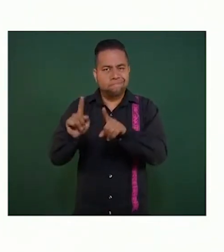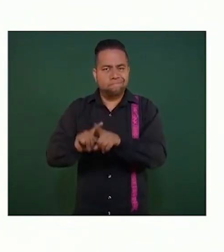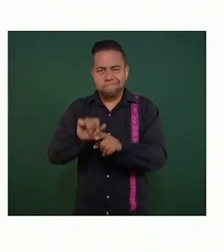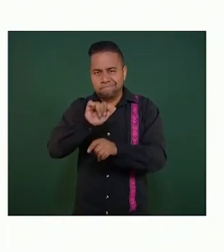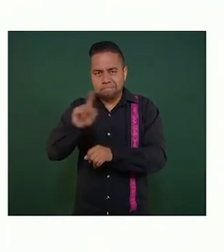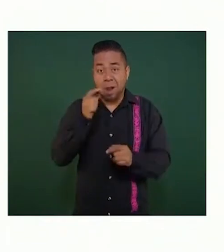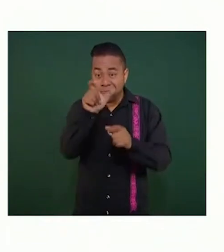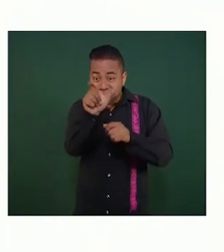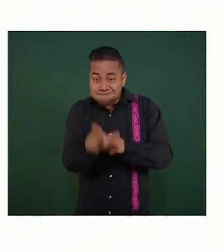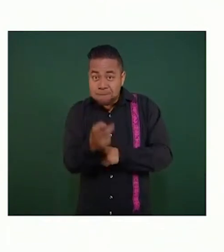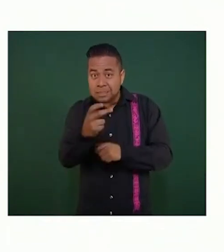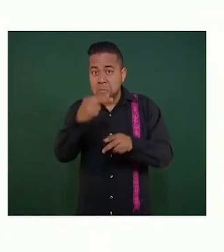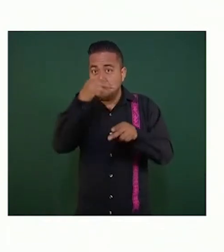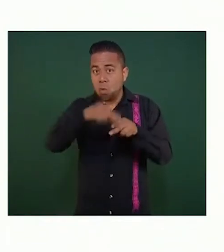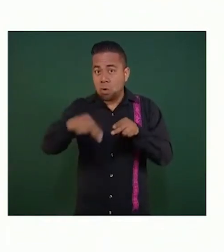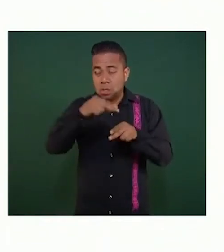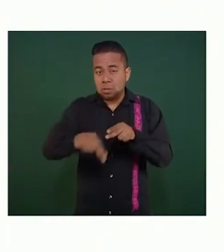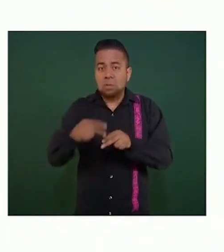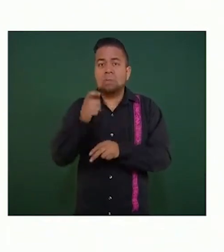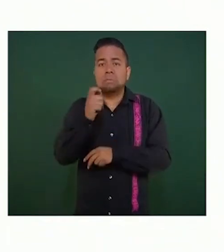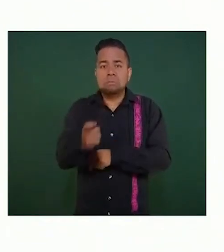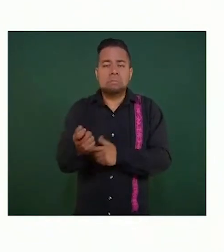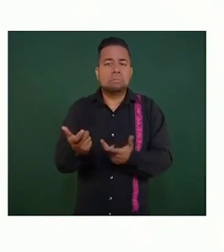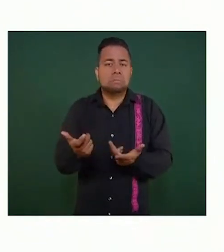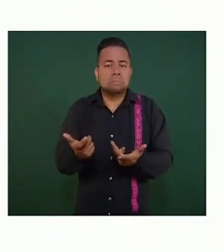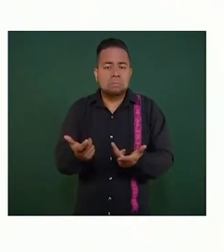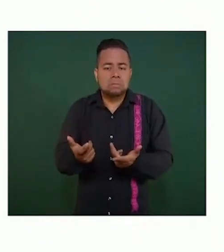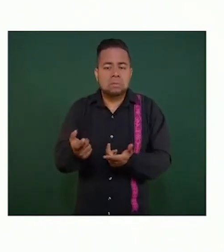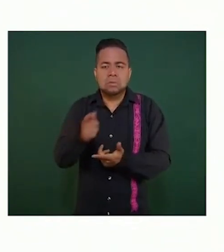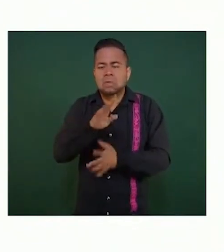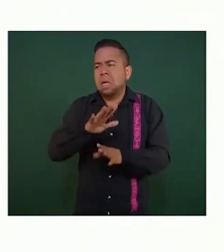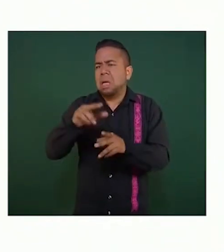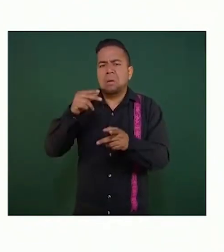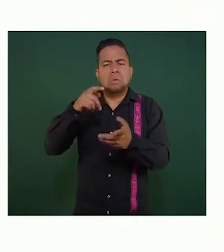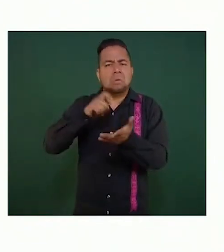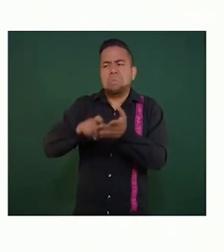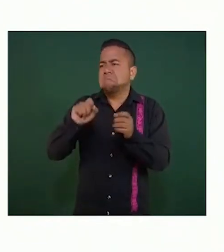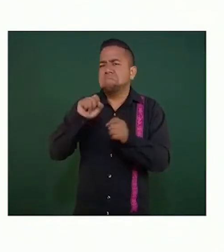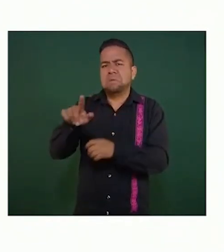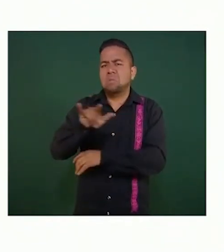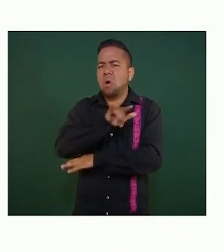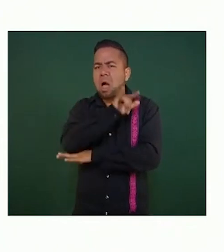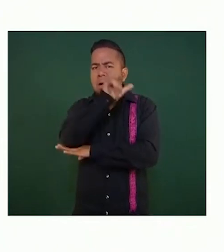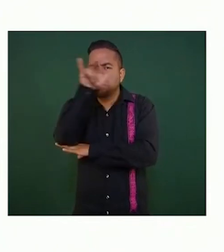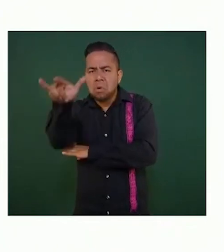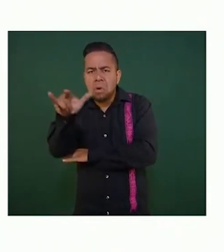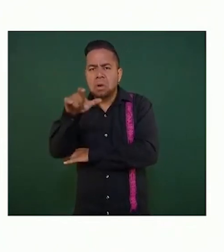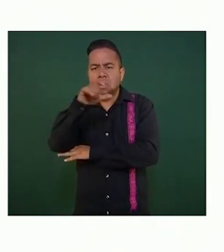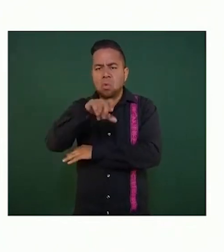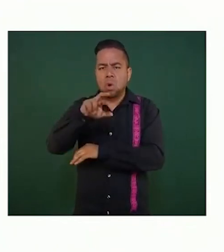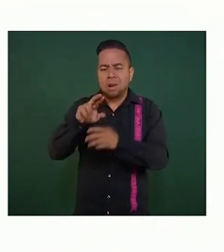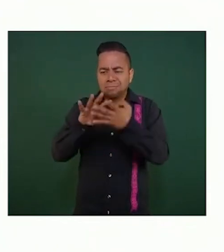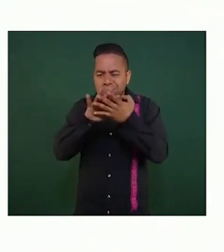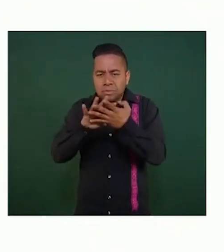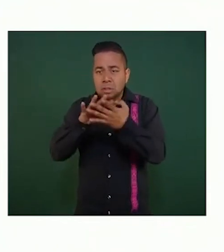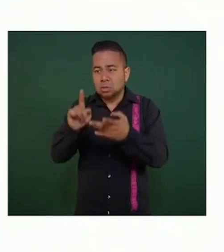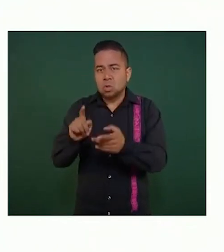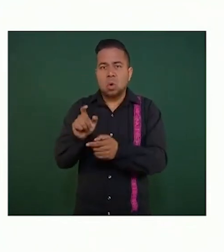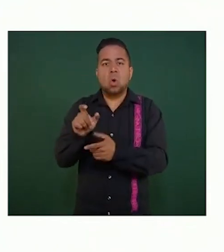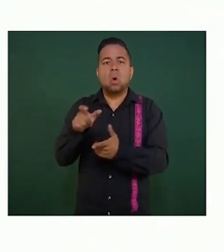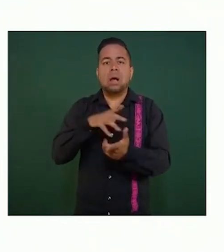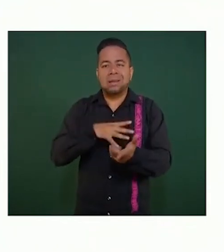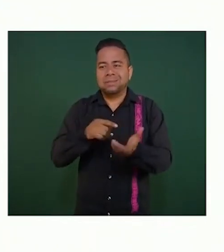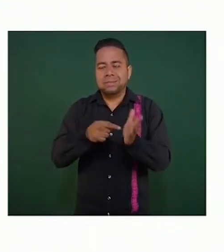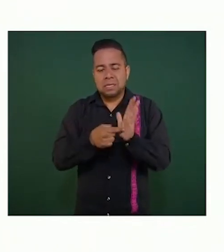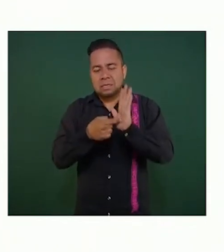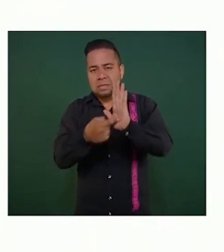y se paga el boleto. El boleto es un boleto como que ustedes han comprado en los aviones, trae un código QR, cuando ustedes llegan al tren lo traen en su